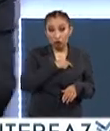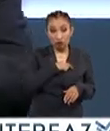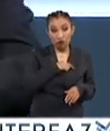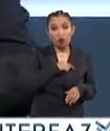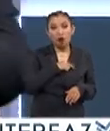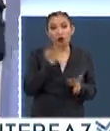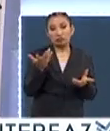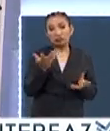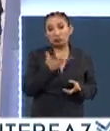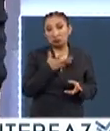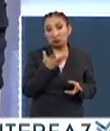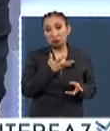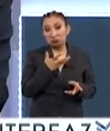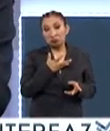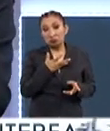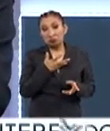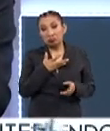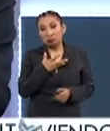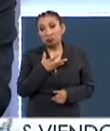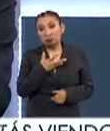estamos teniendo es,